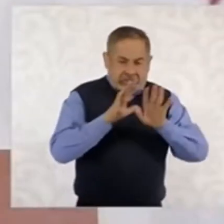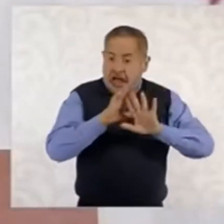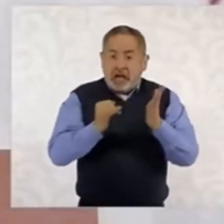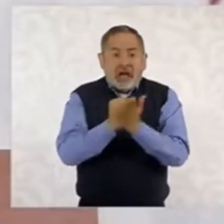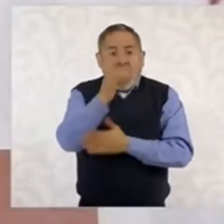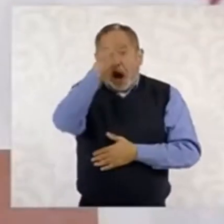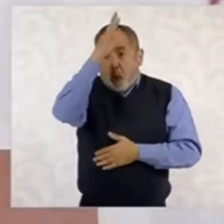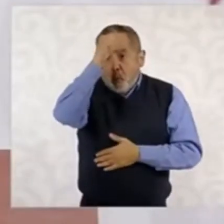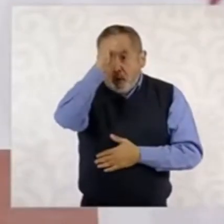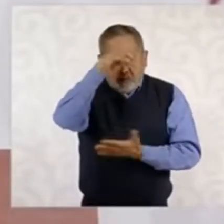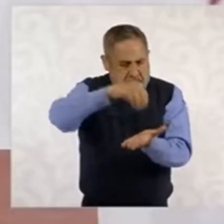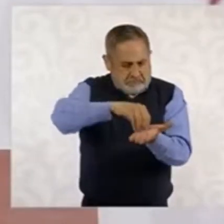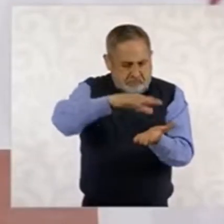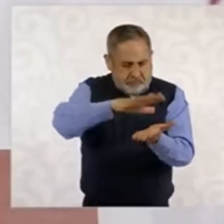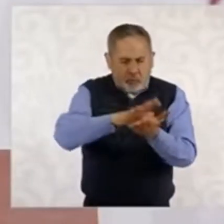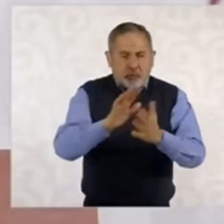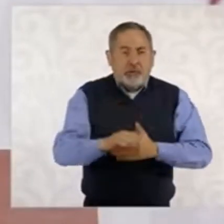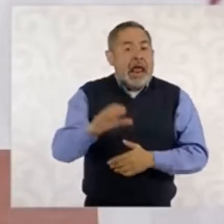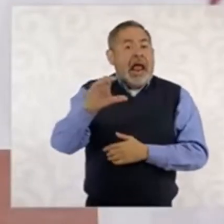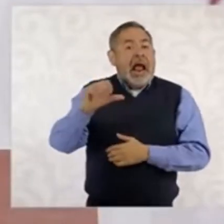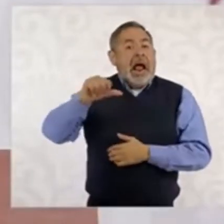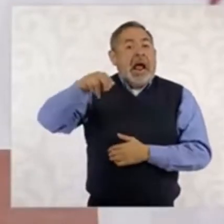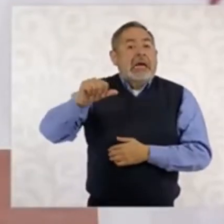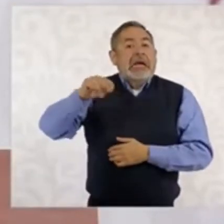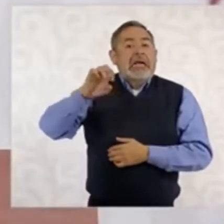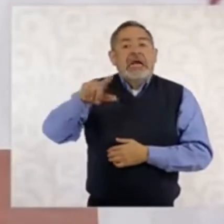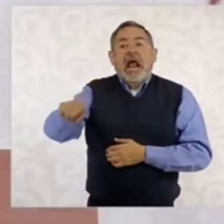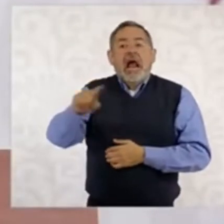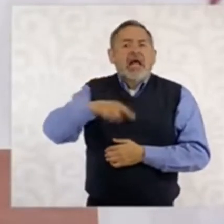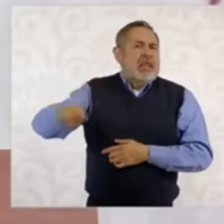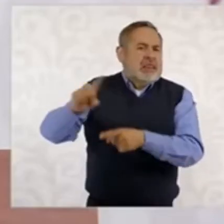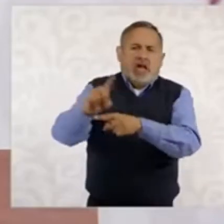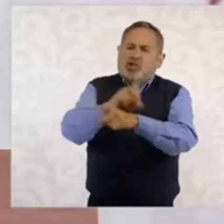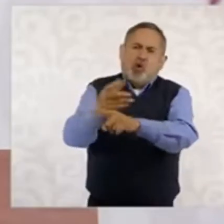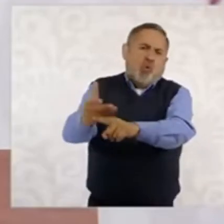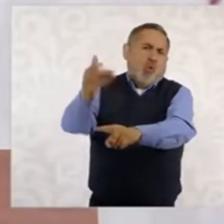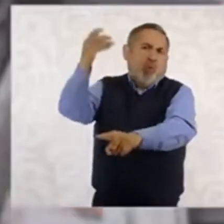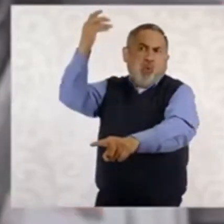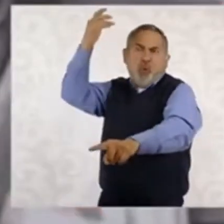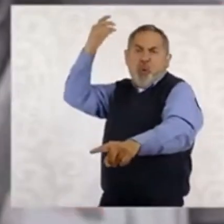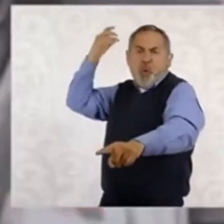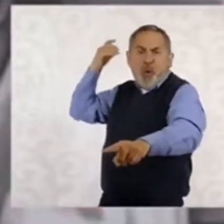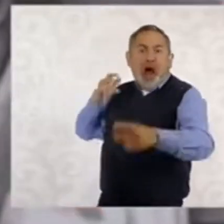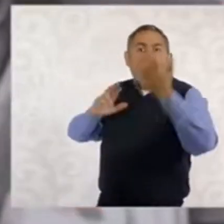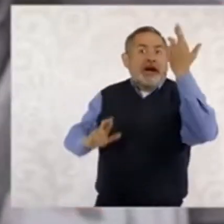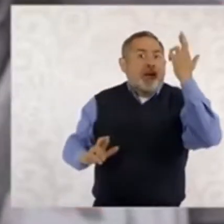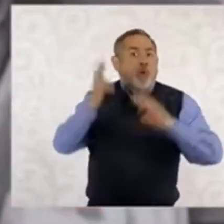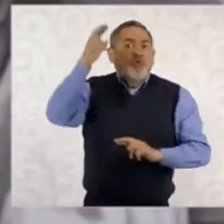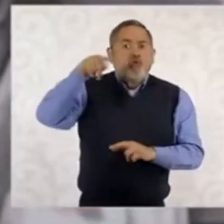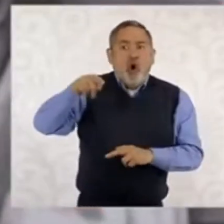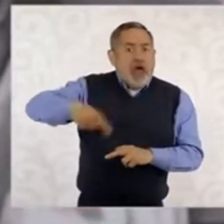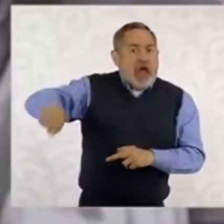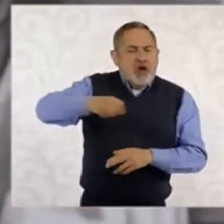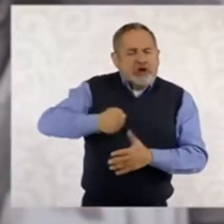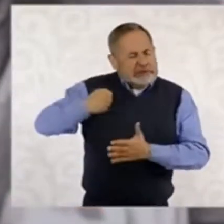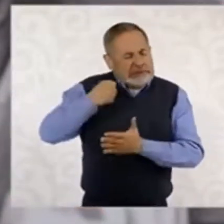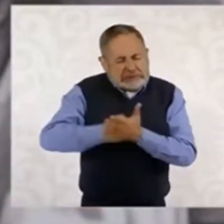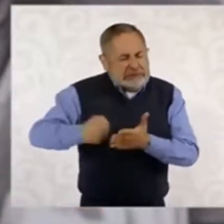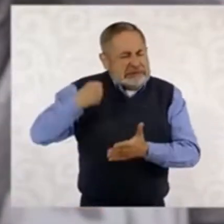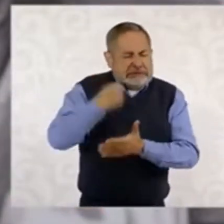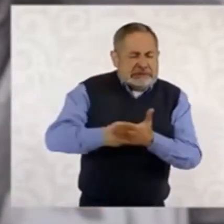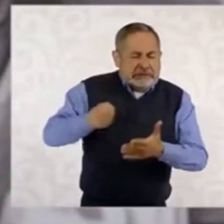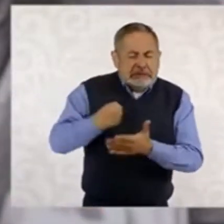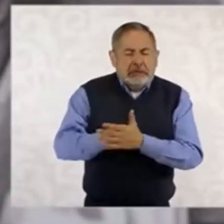Cananea, tierra marcada por la lucha obrera desde los orígenes de la revolución, ve 18